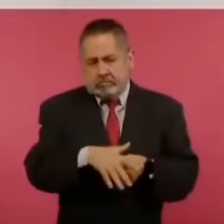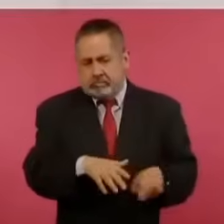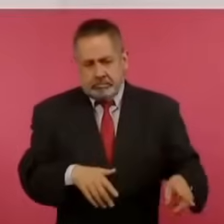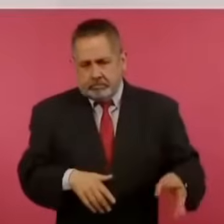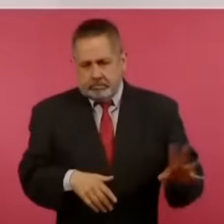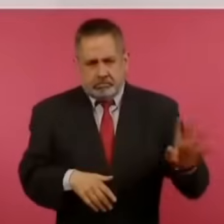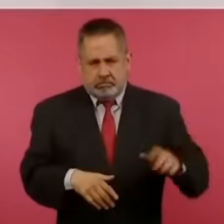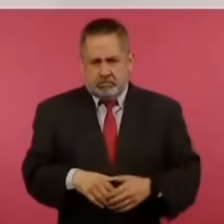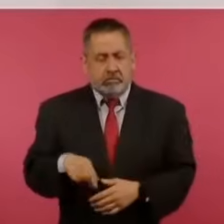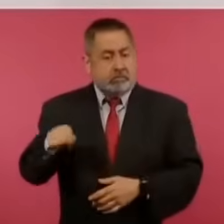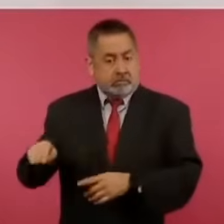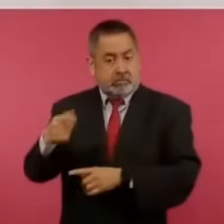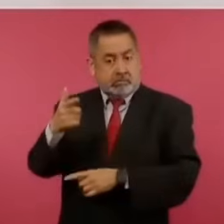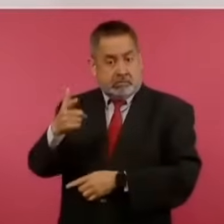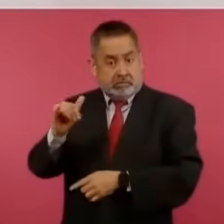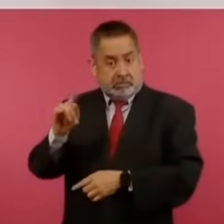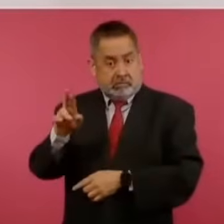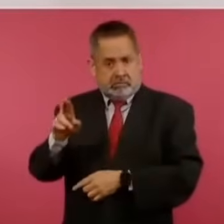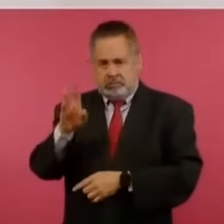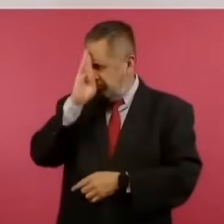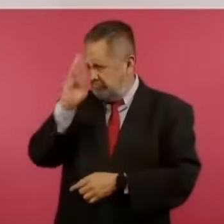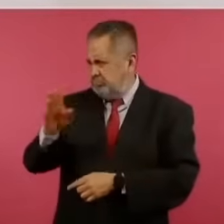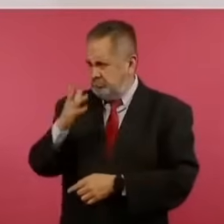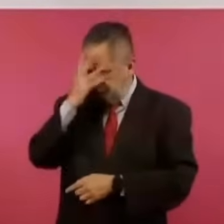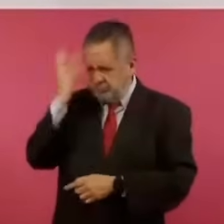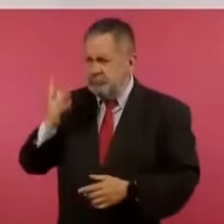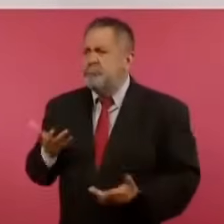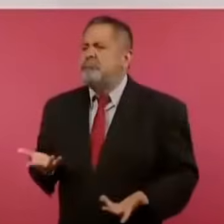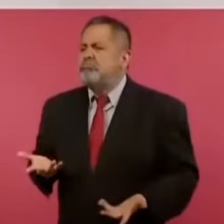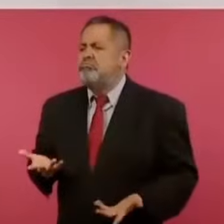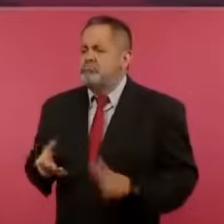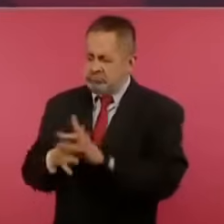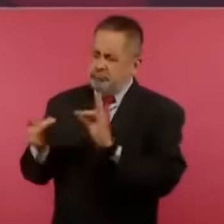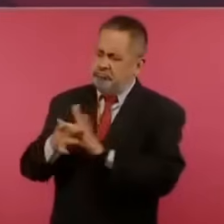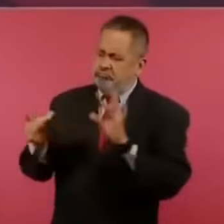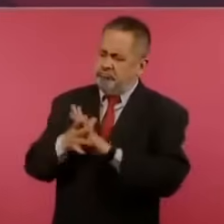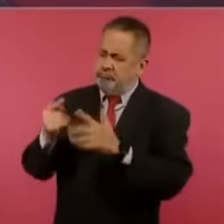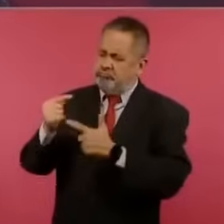Ese no anda con